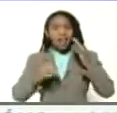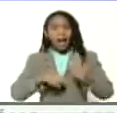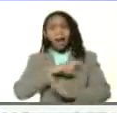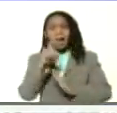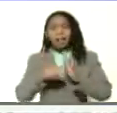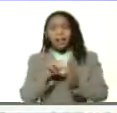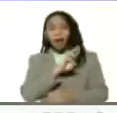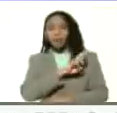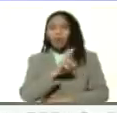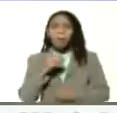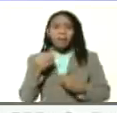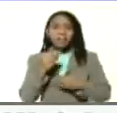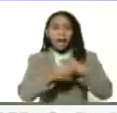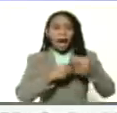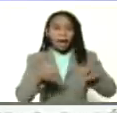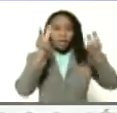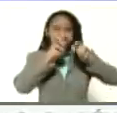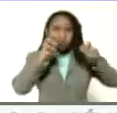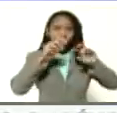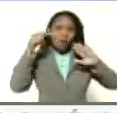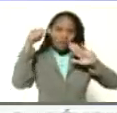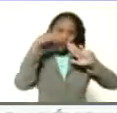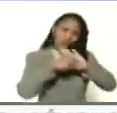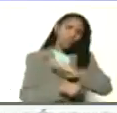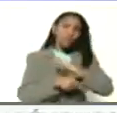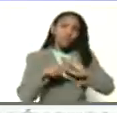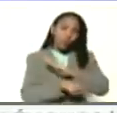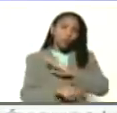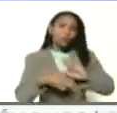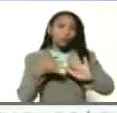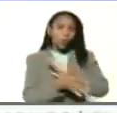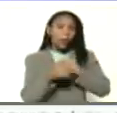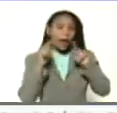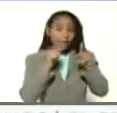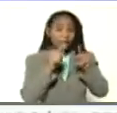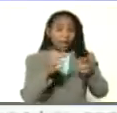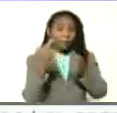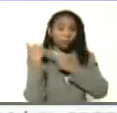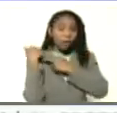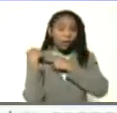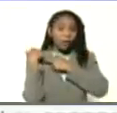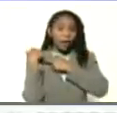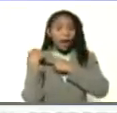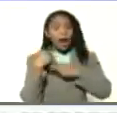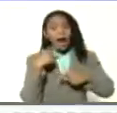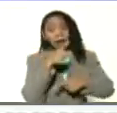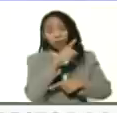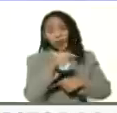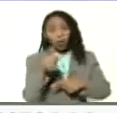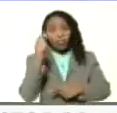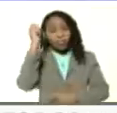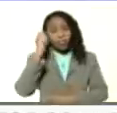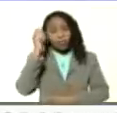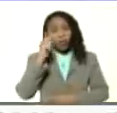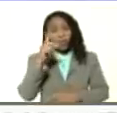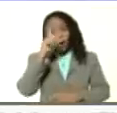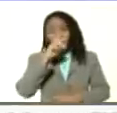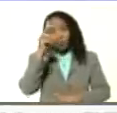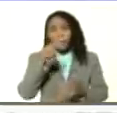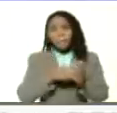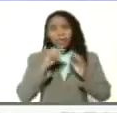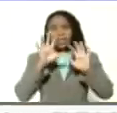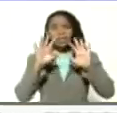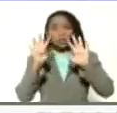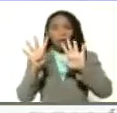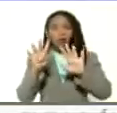República, para que se haga una investigación exhaustiva de lo que han sido las responsabilidades a estos diputados que desde el año